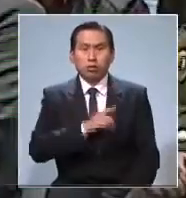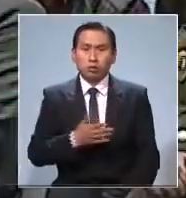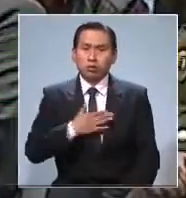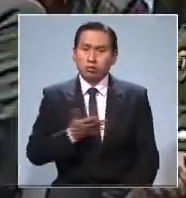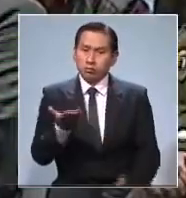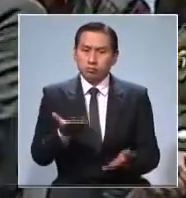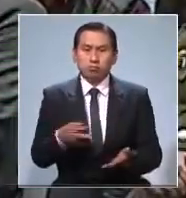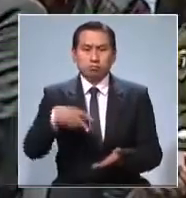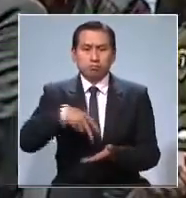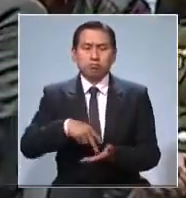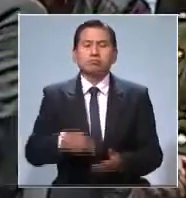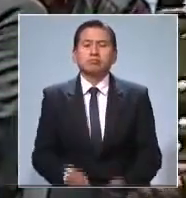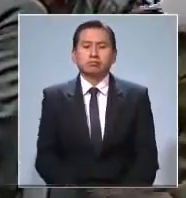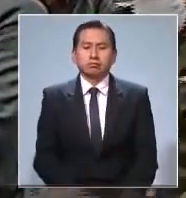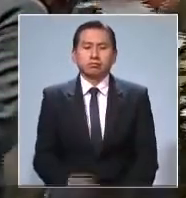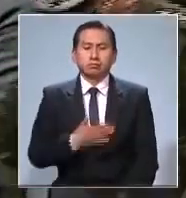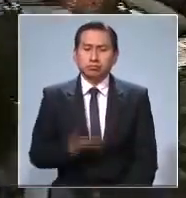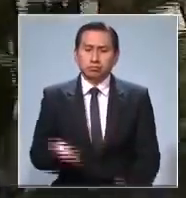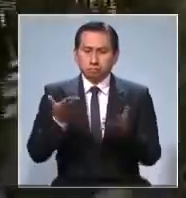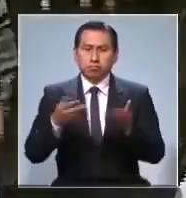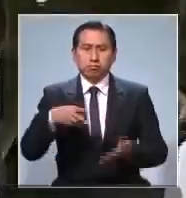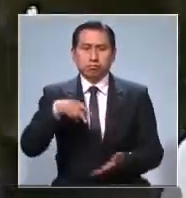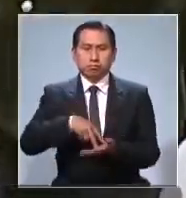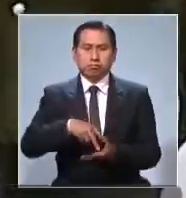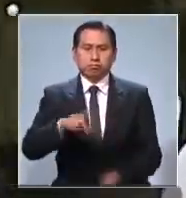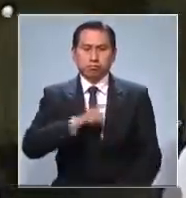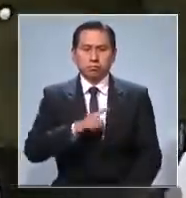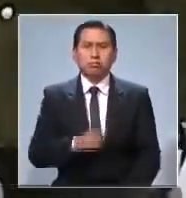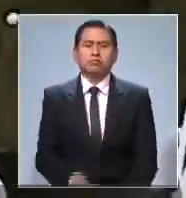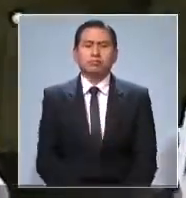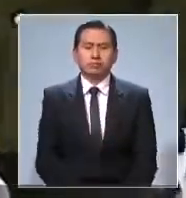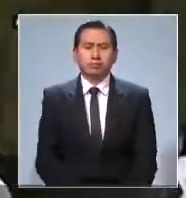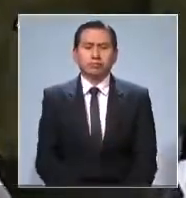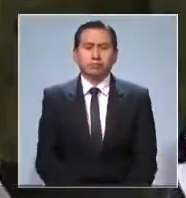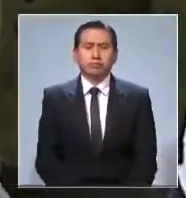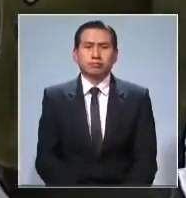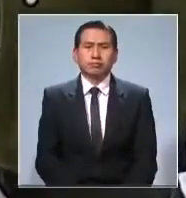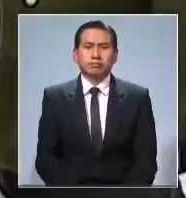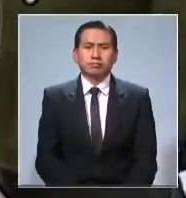pie. Por favor, pónganse de pie.